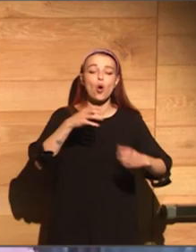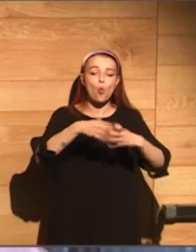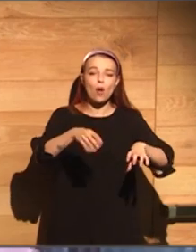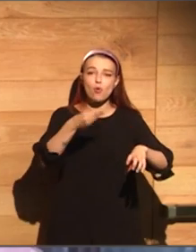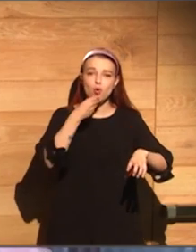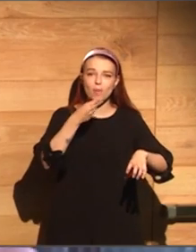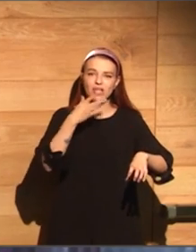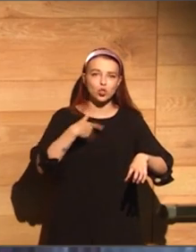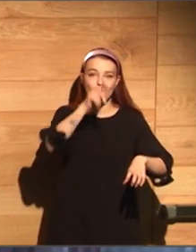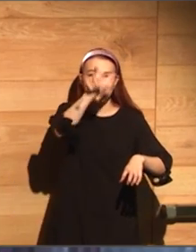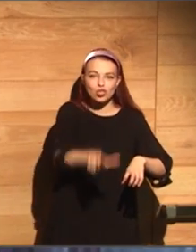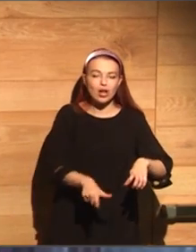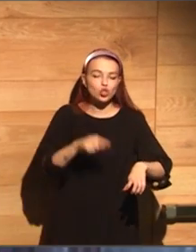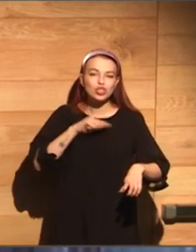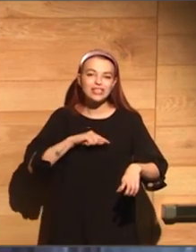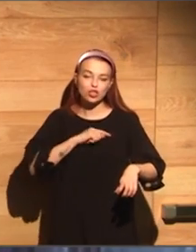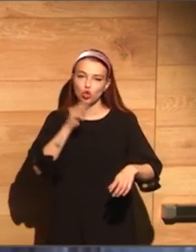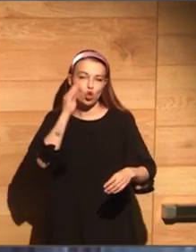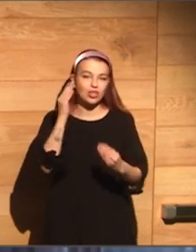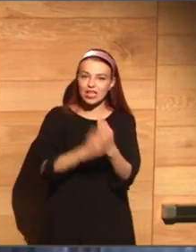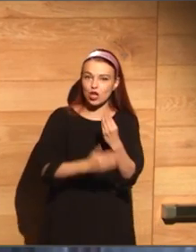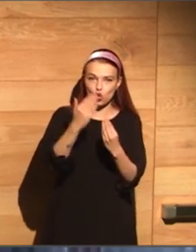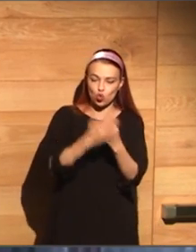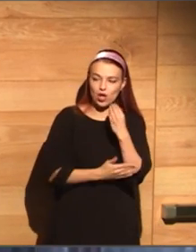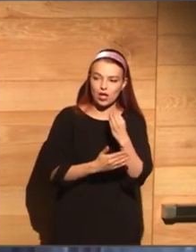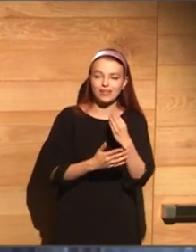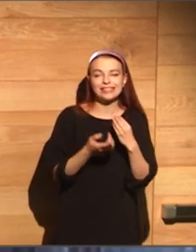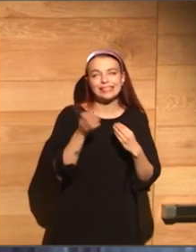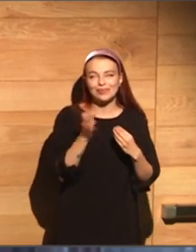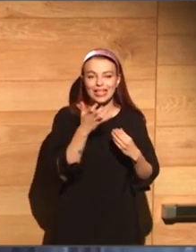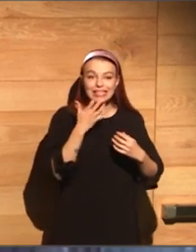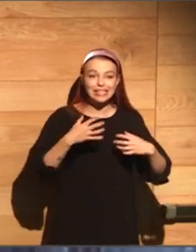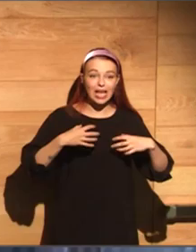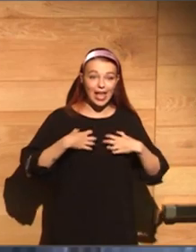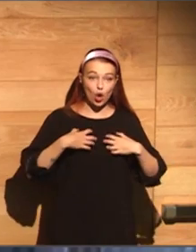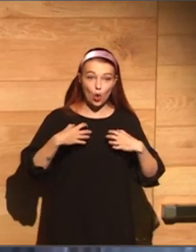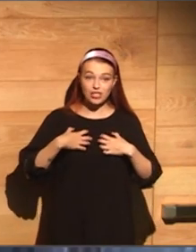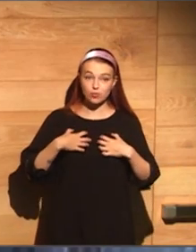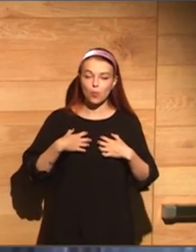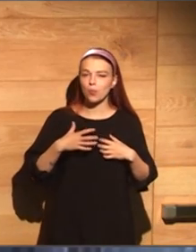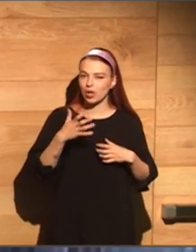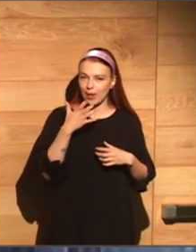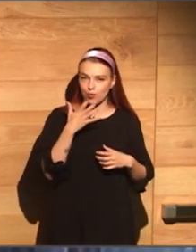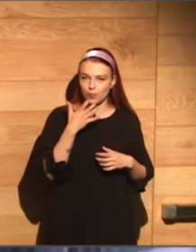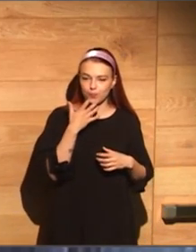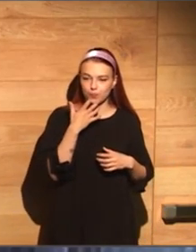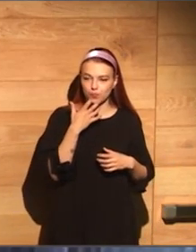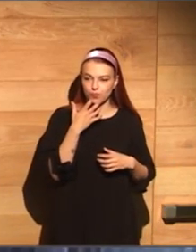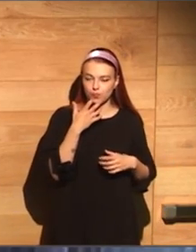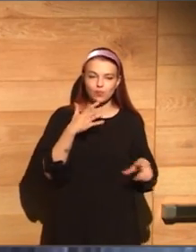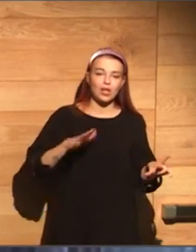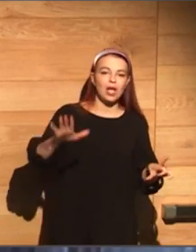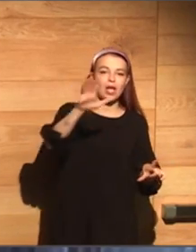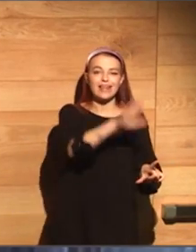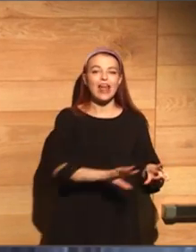sentir ternura. Es verdad que ese egoísmo, si tú lo trasladas luego a... ¿Cómo se...? Por ejemplo, en Nacional 3, aunque